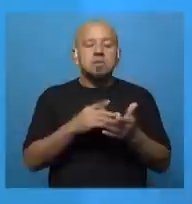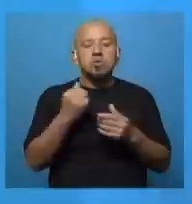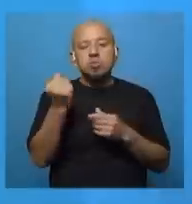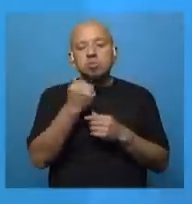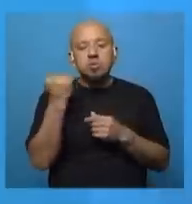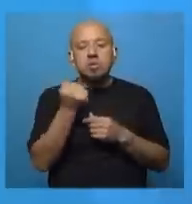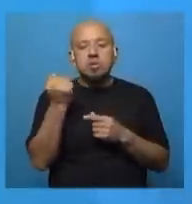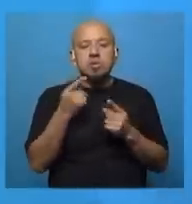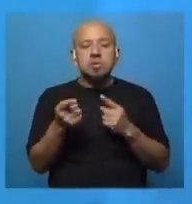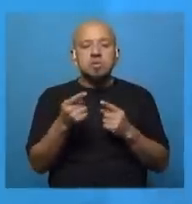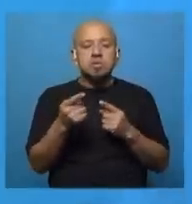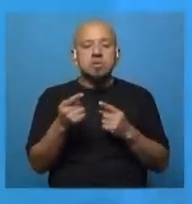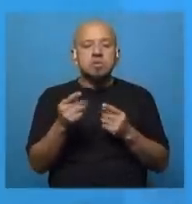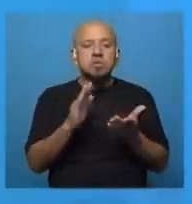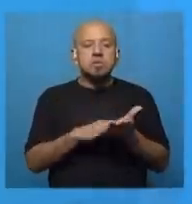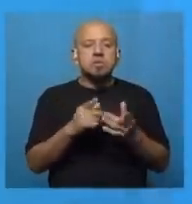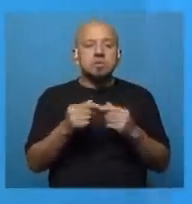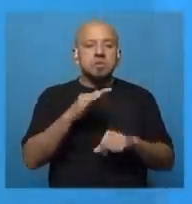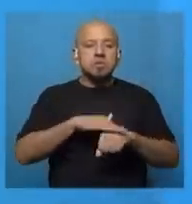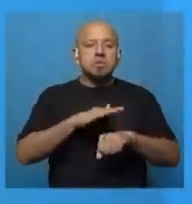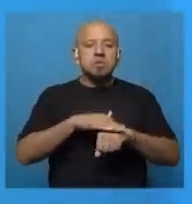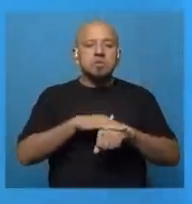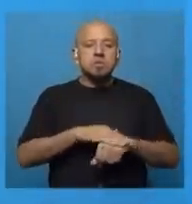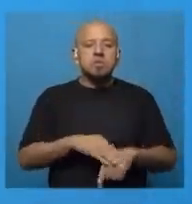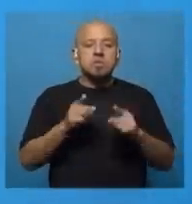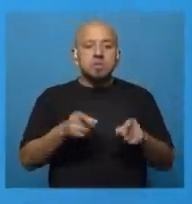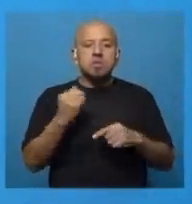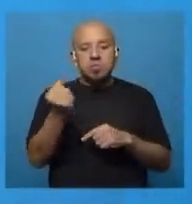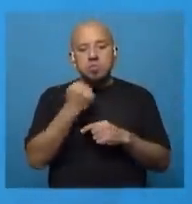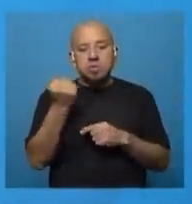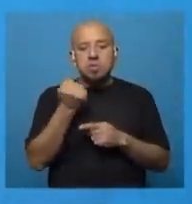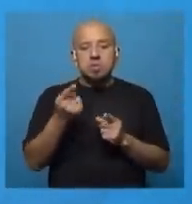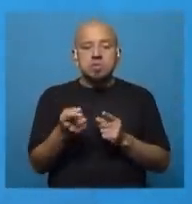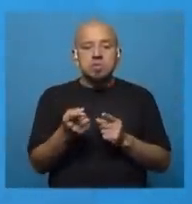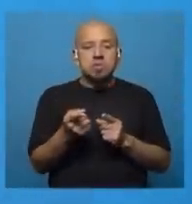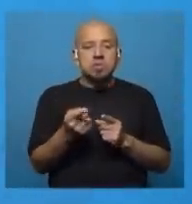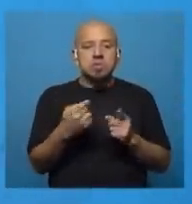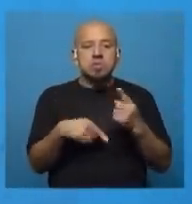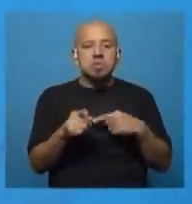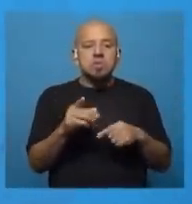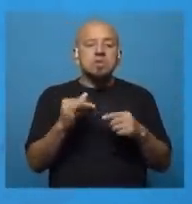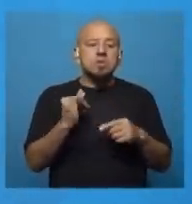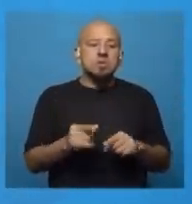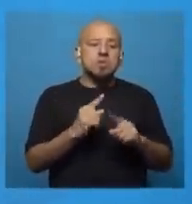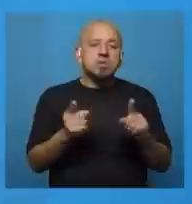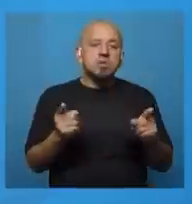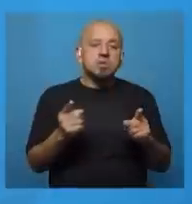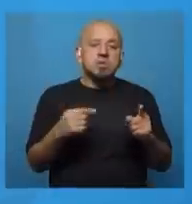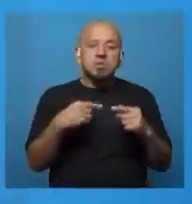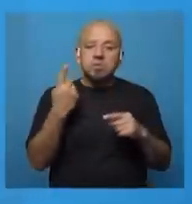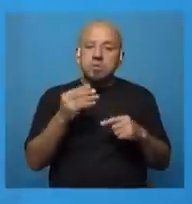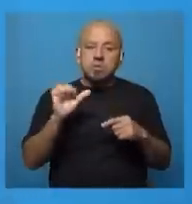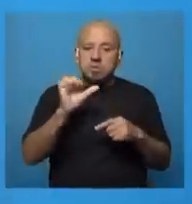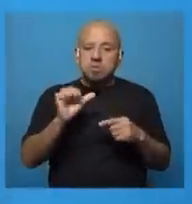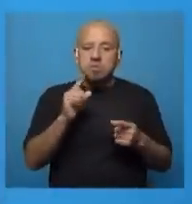importante es que se determinen los hechos y los responsabilidades Eso es lo importante Ahí se pone en duda de si fue vertical eso fue otra